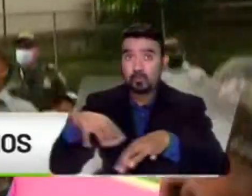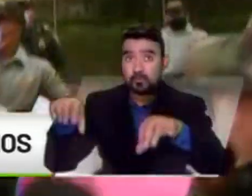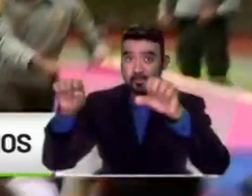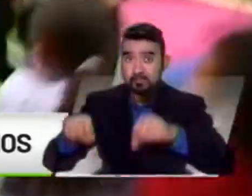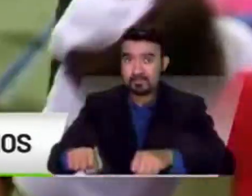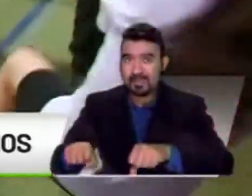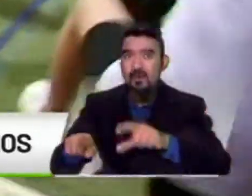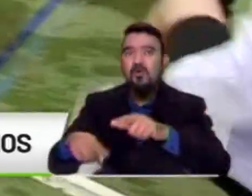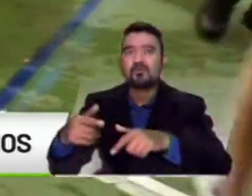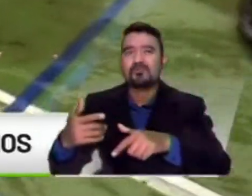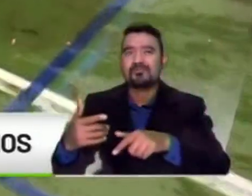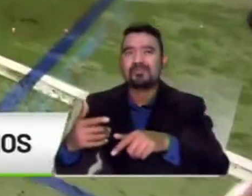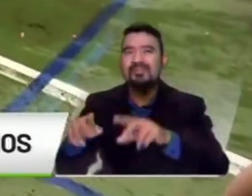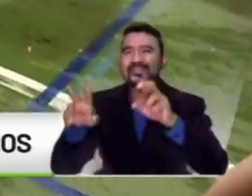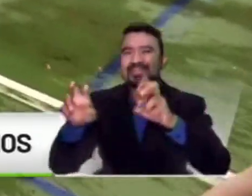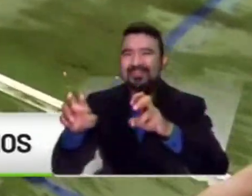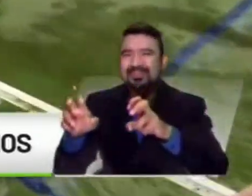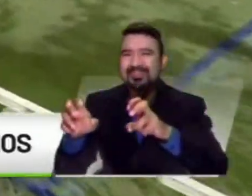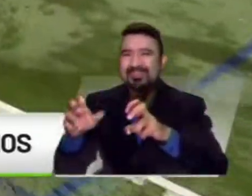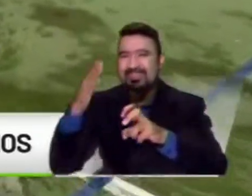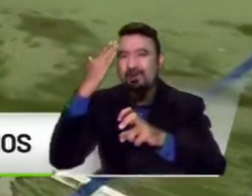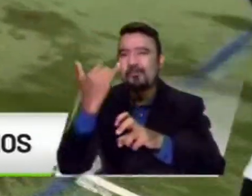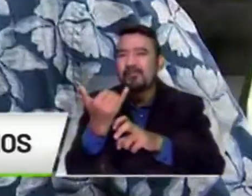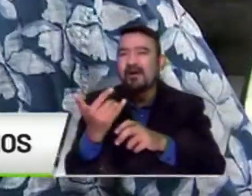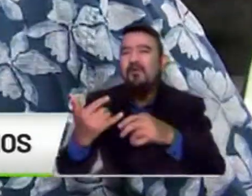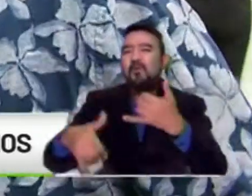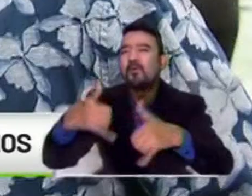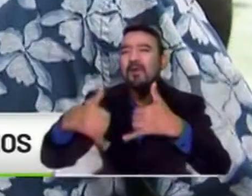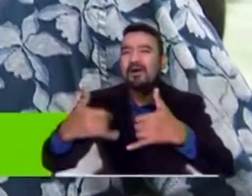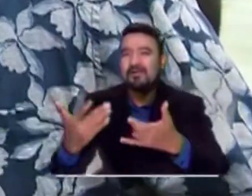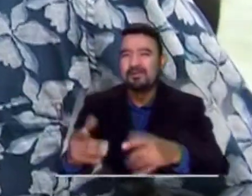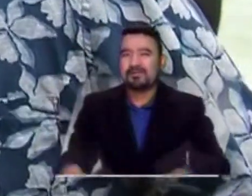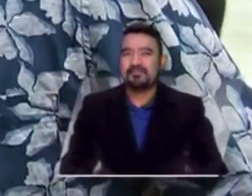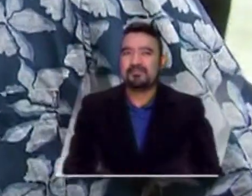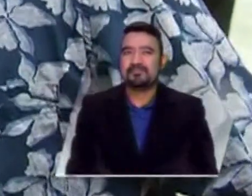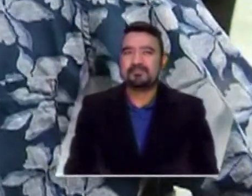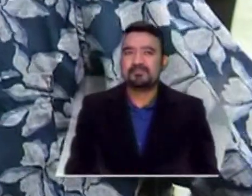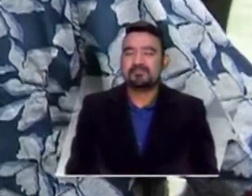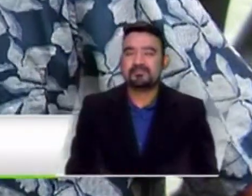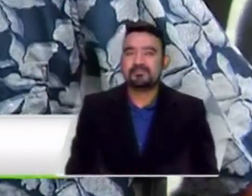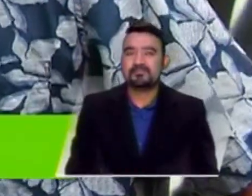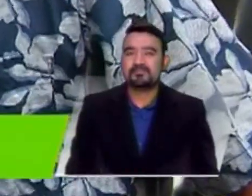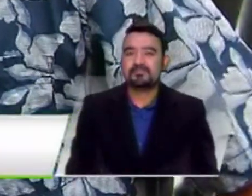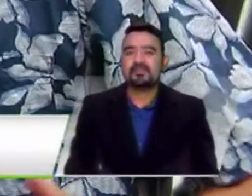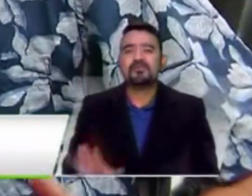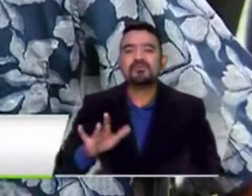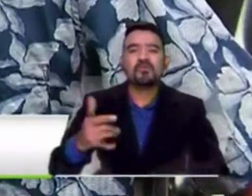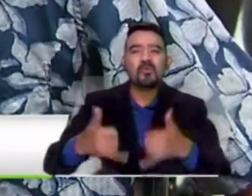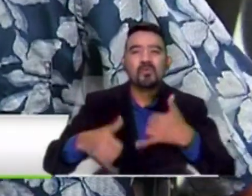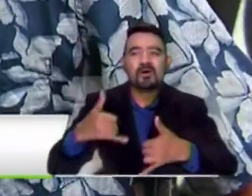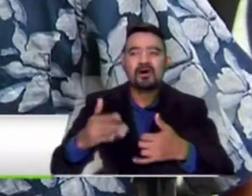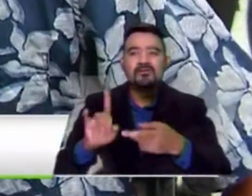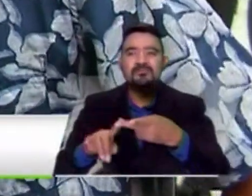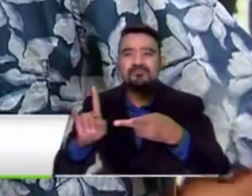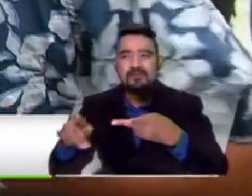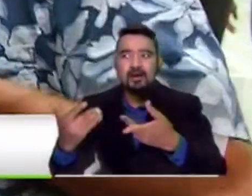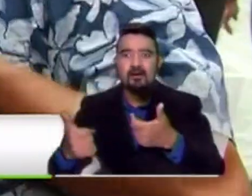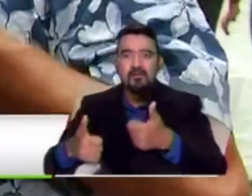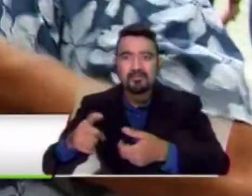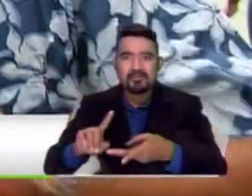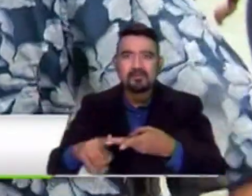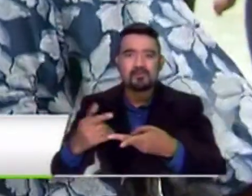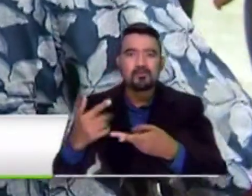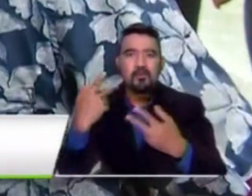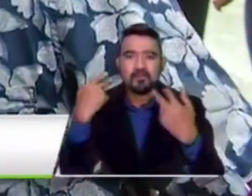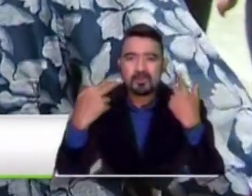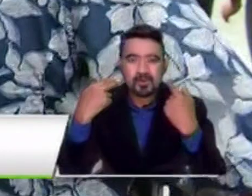con las bombas de agua que surcaban los aires en la cancha. Tenemos actividades aquí de gamers, tenemos de peluquería, sección de